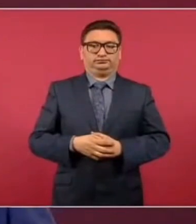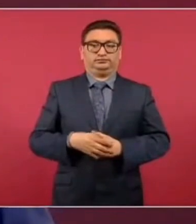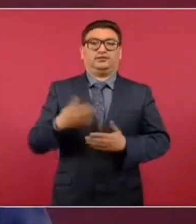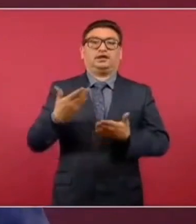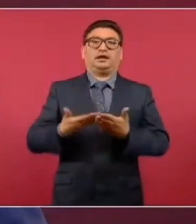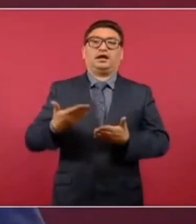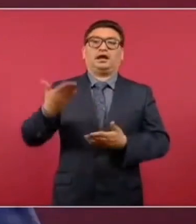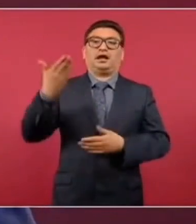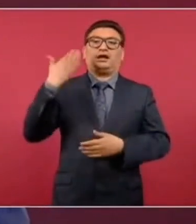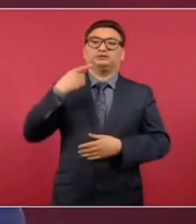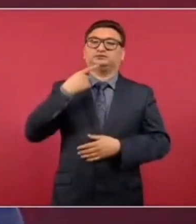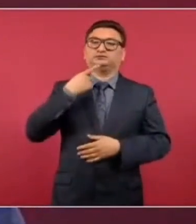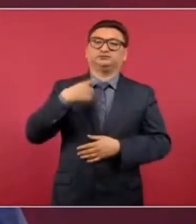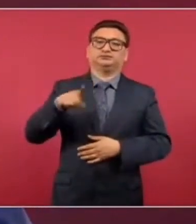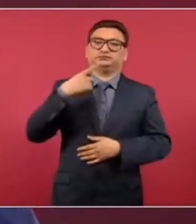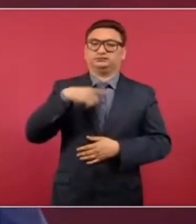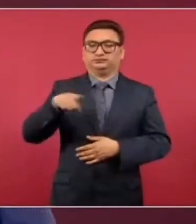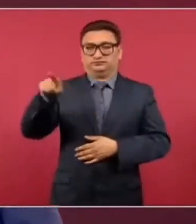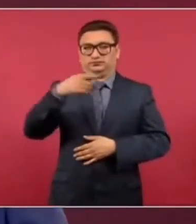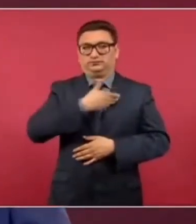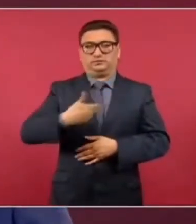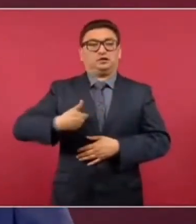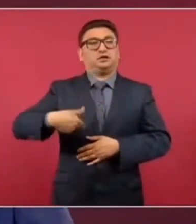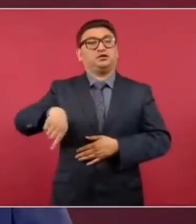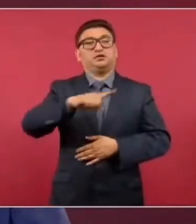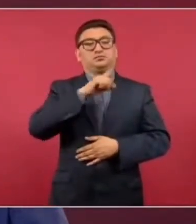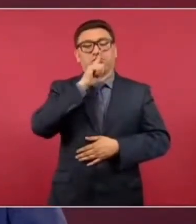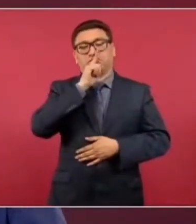denunciaban a los presidentes y se quedaban callados,